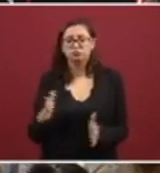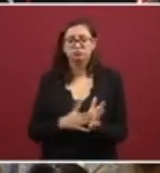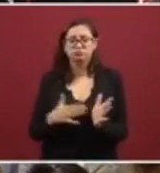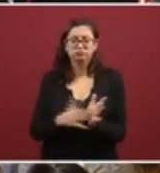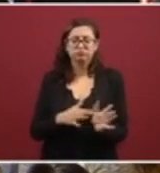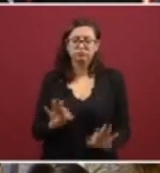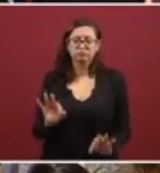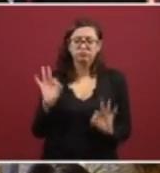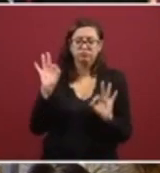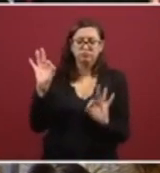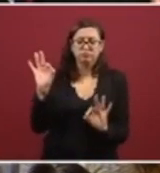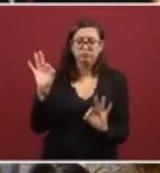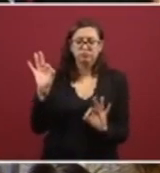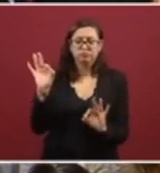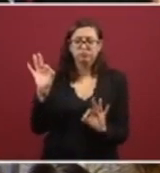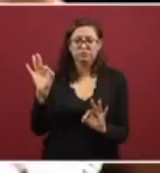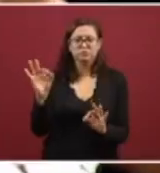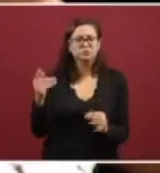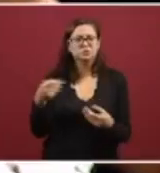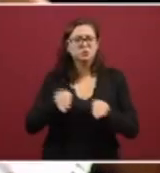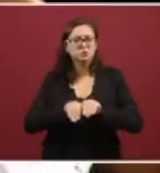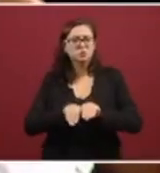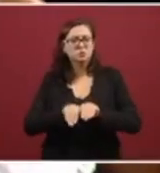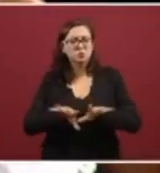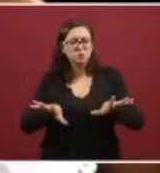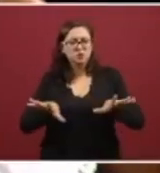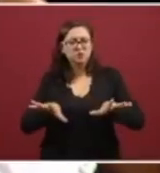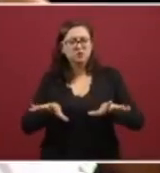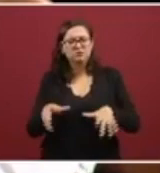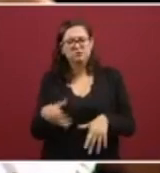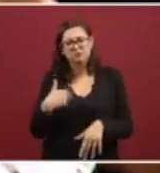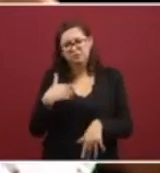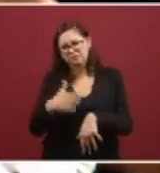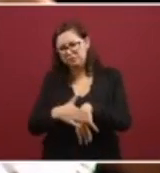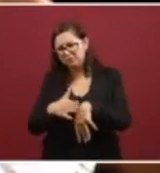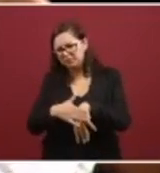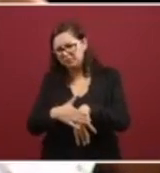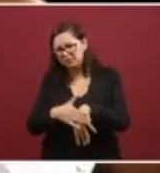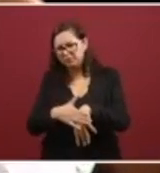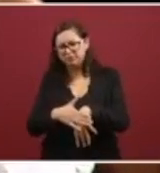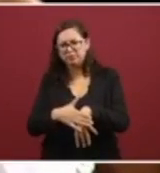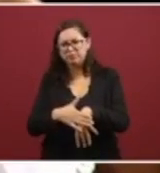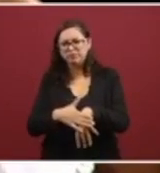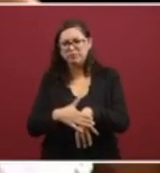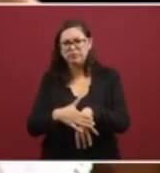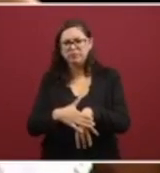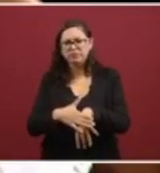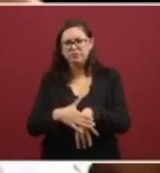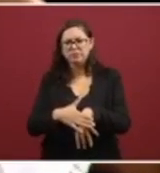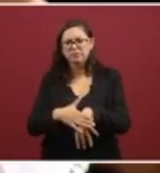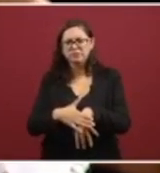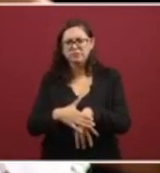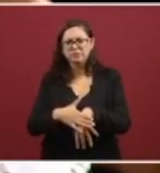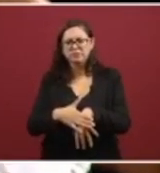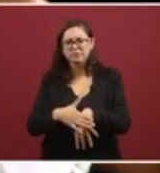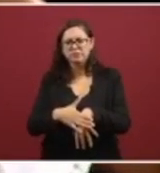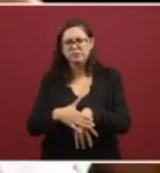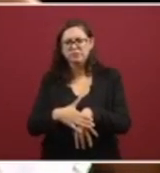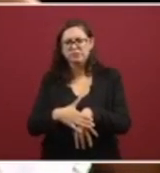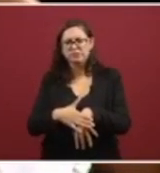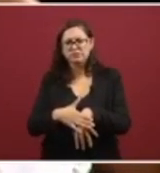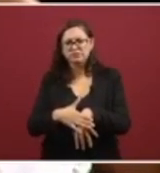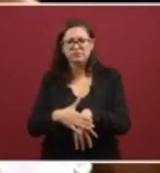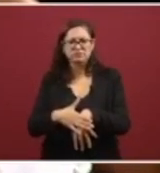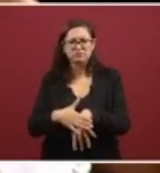papel a medios de comunicación. Quisiera saber si se va a abrir o se va a